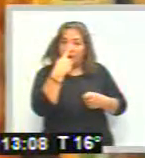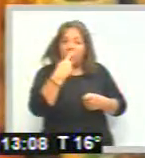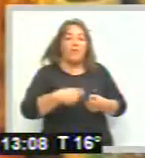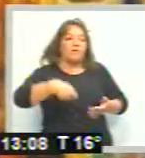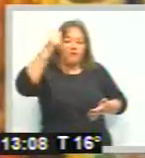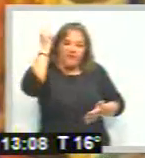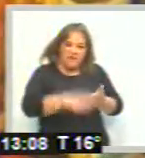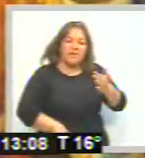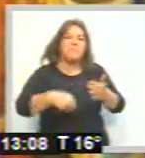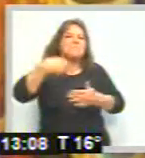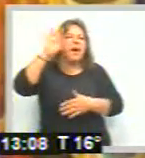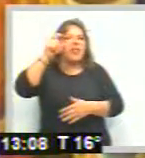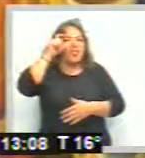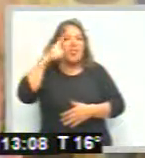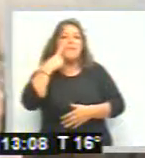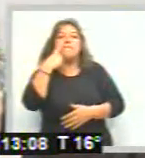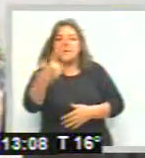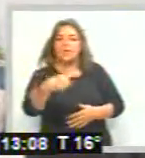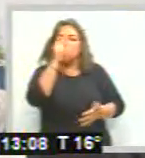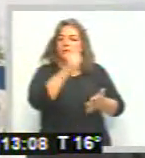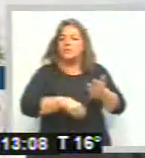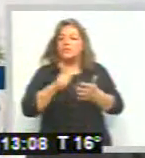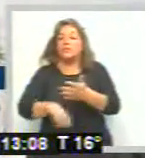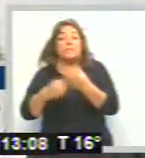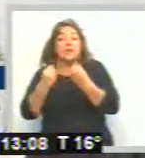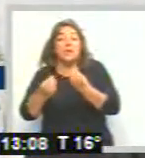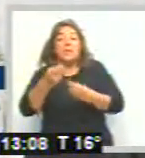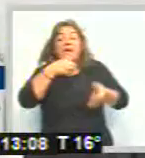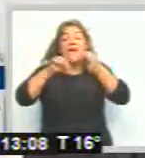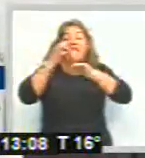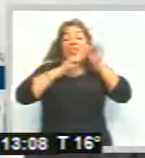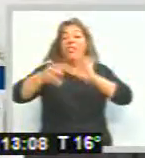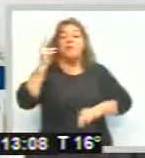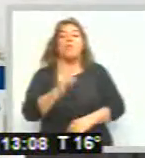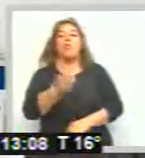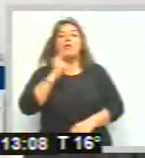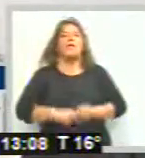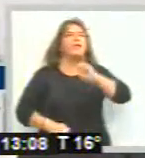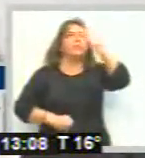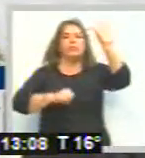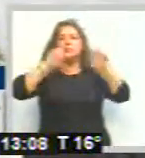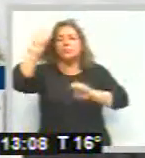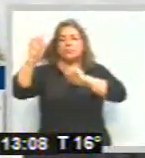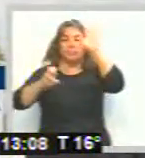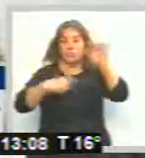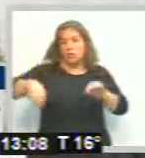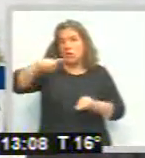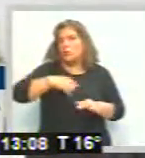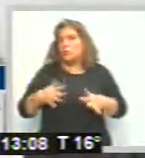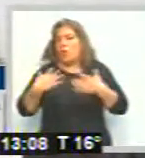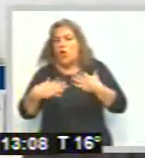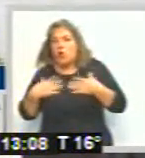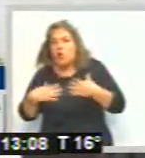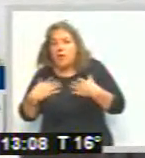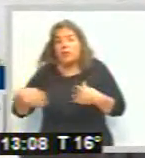proyecto que, de ley del doctor Guido Giacosa para prohibir la pirotecnia en toda la provincia. La verdad, nosotros nos ponemos muy contentos porque es algo que